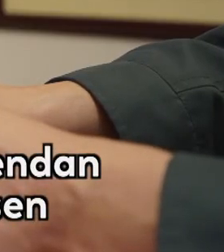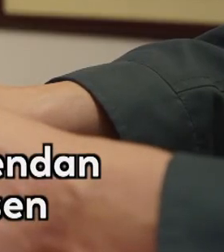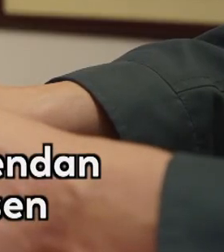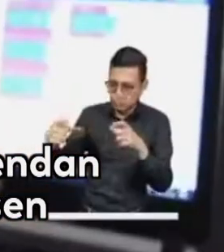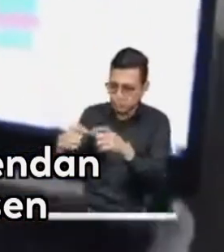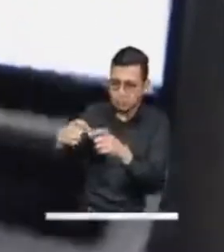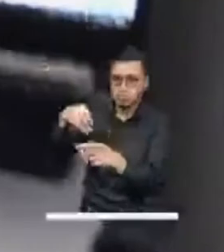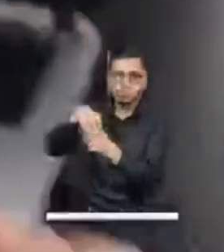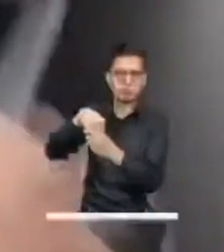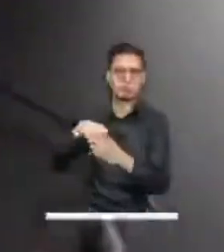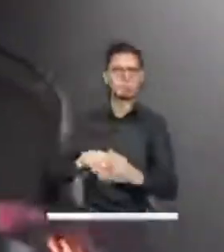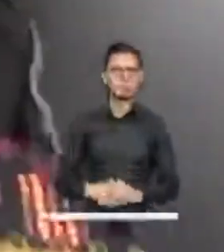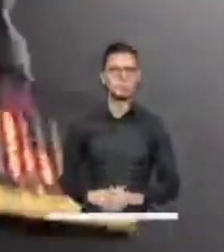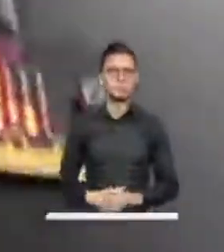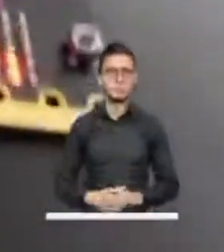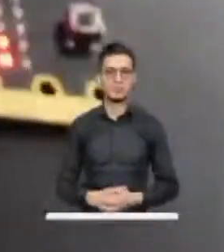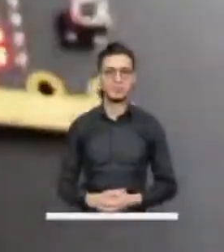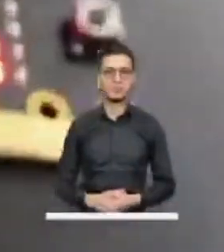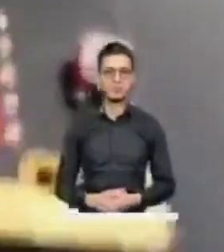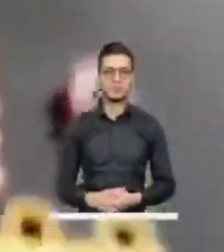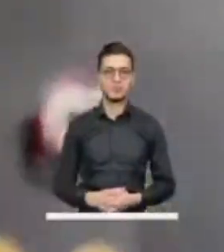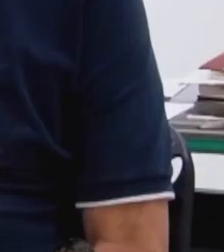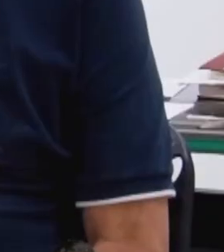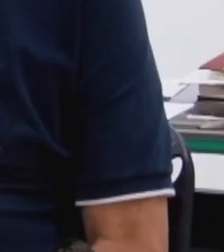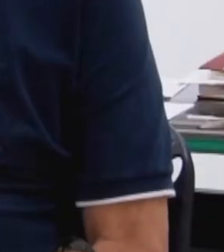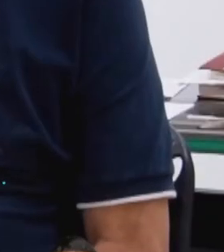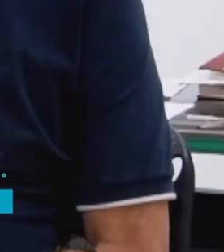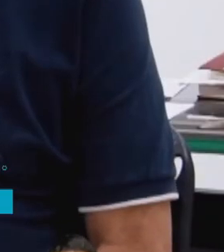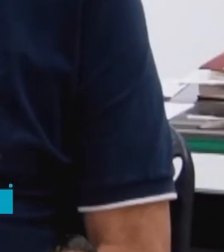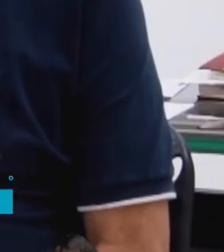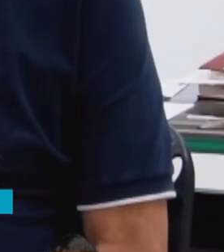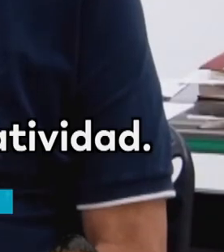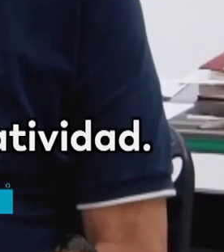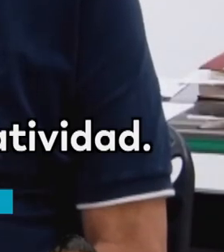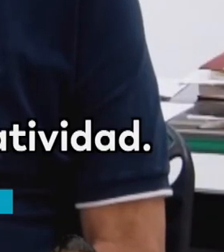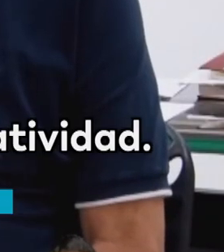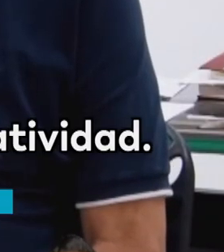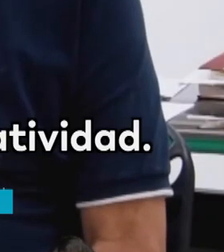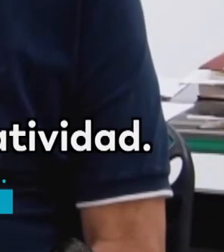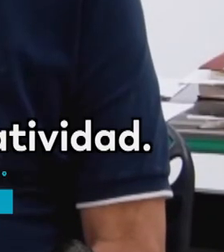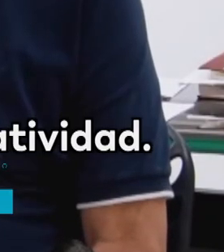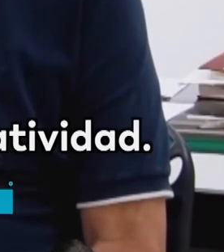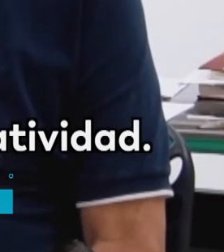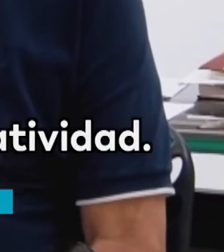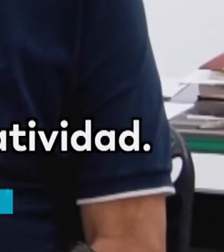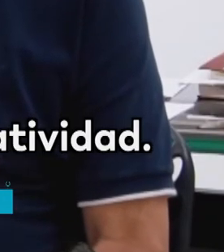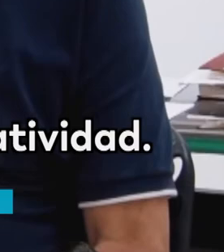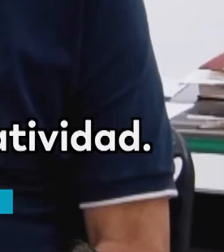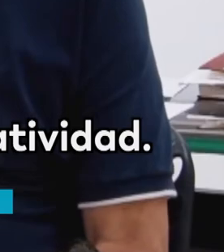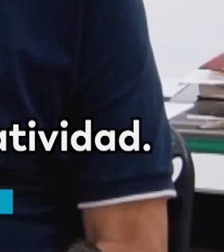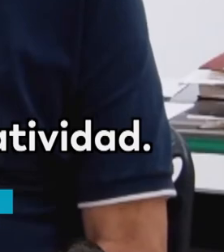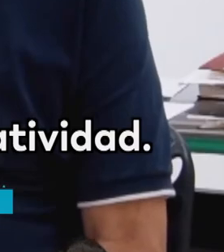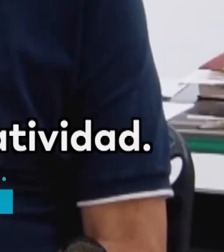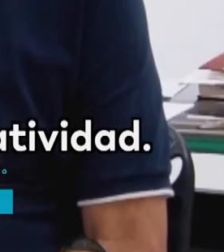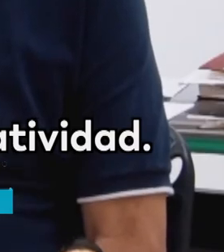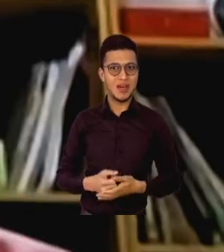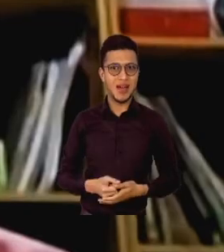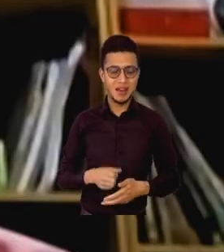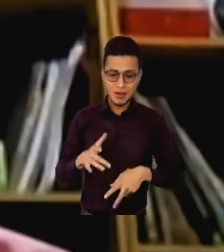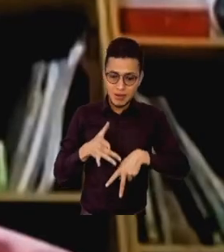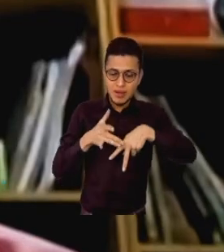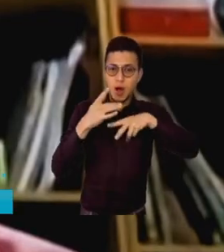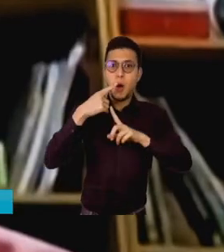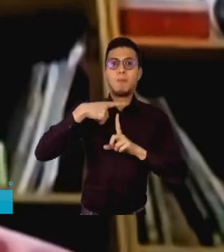que después nos pasen todo ese conocimiento. El sistema computacional despierta a los muchachos mucha creatividad.